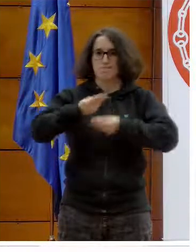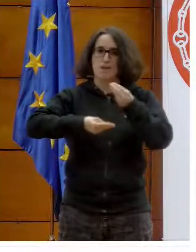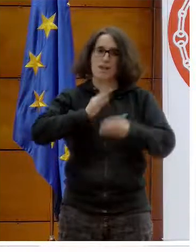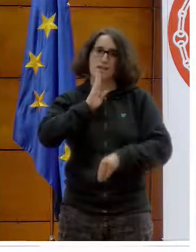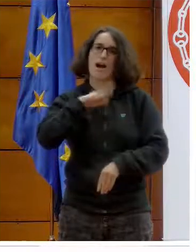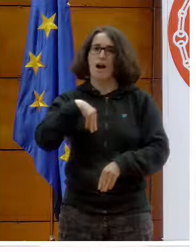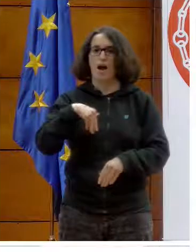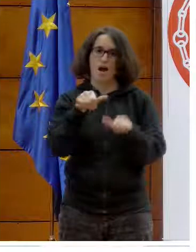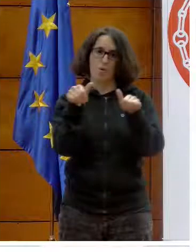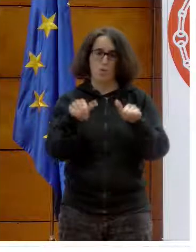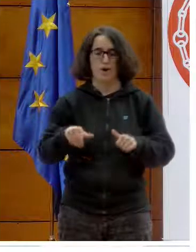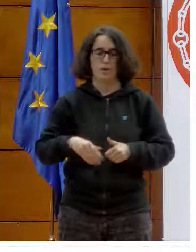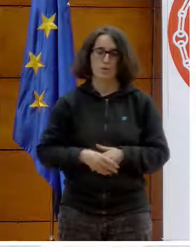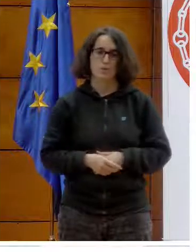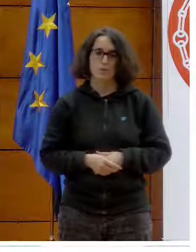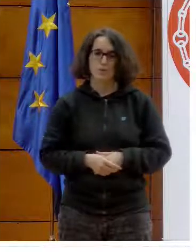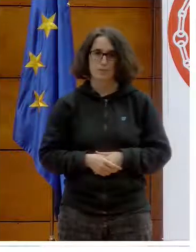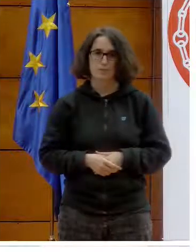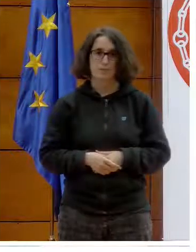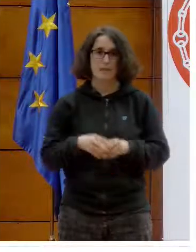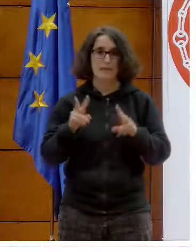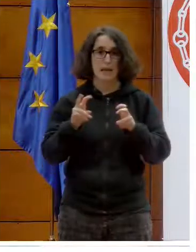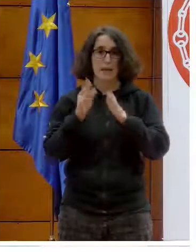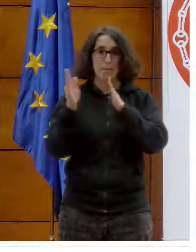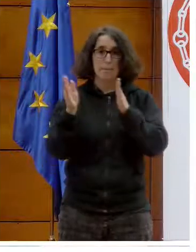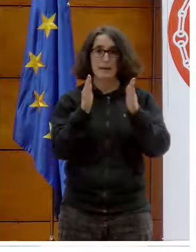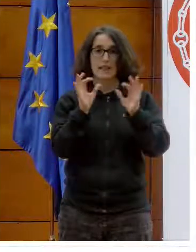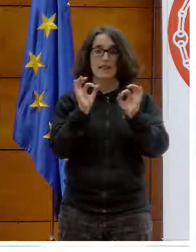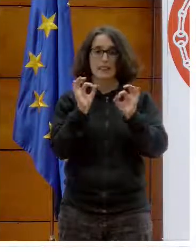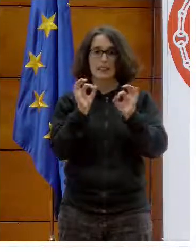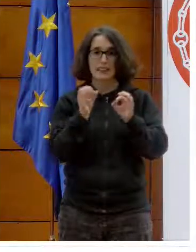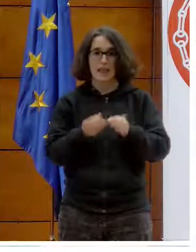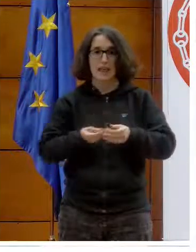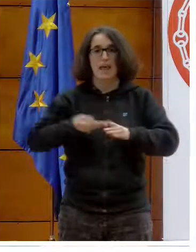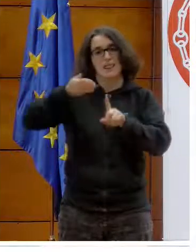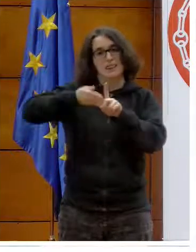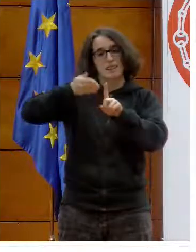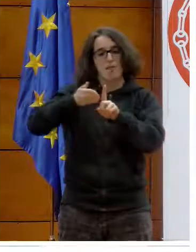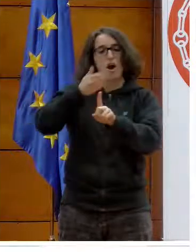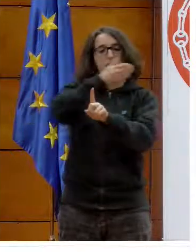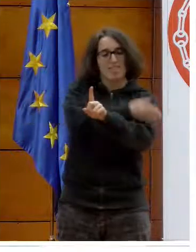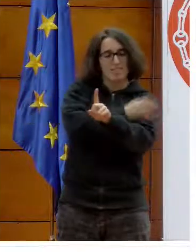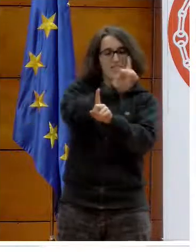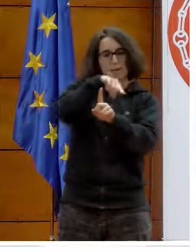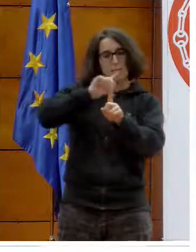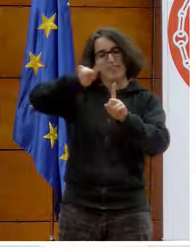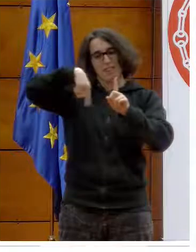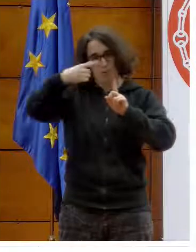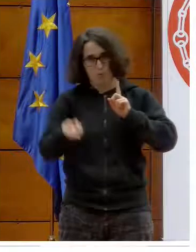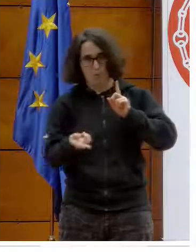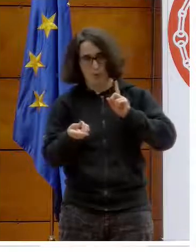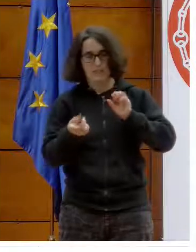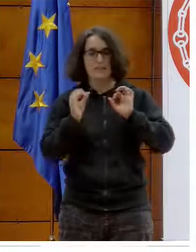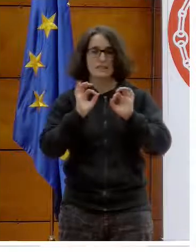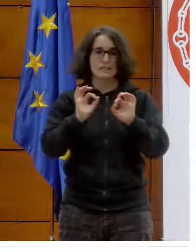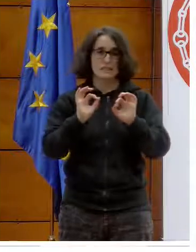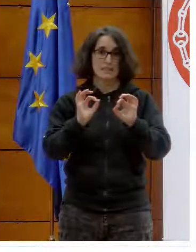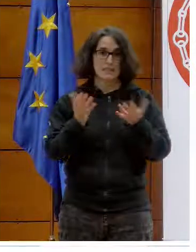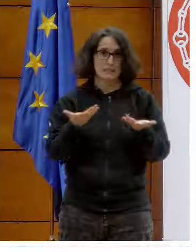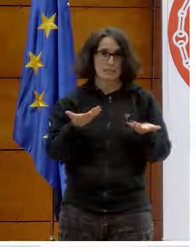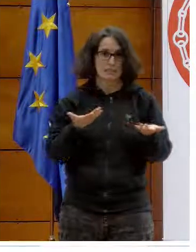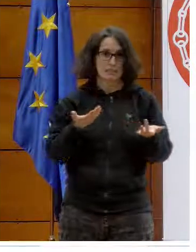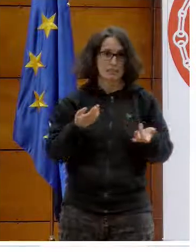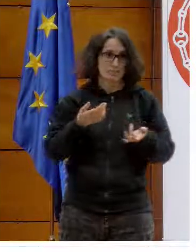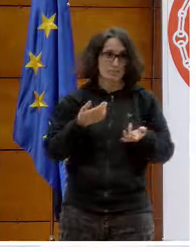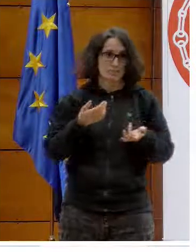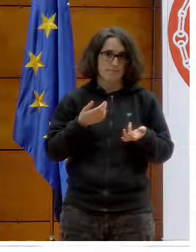Este bloque que os hablaba de pre- y postintervención, debemos entender que probablemente el paciente ya esté dentro